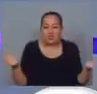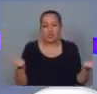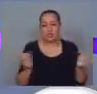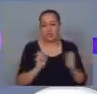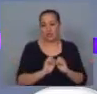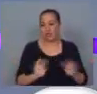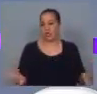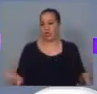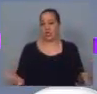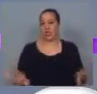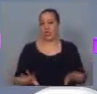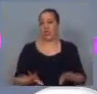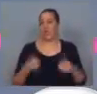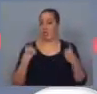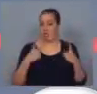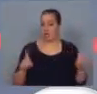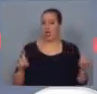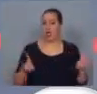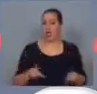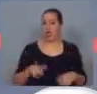acaso no raro que por supuesto preocupó a todos mira